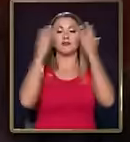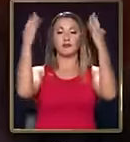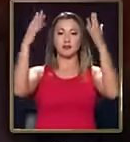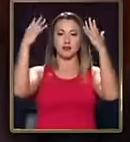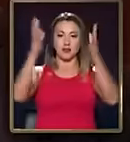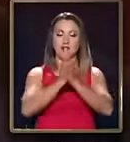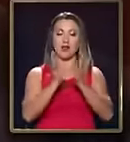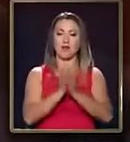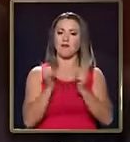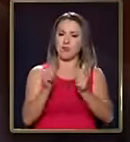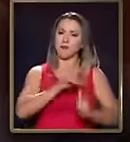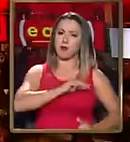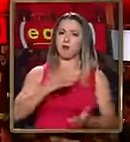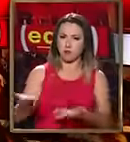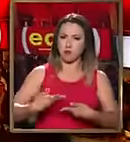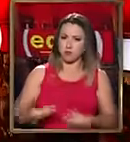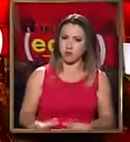Muchas gracias.